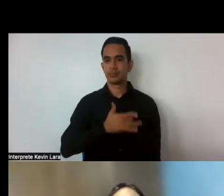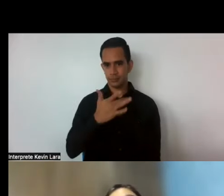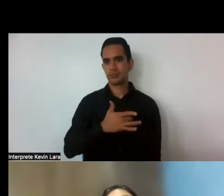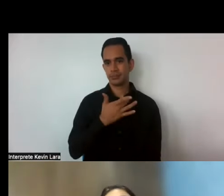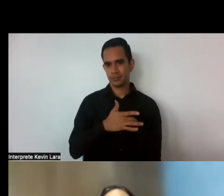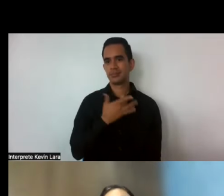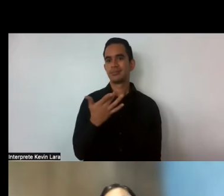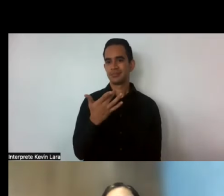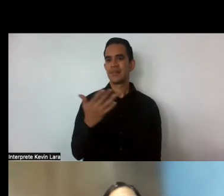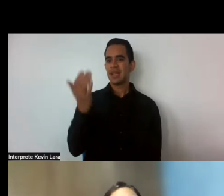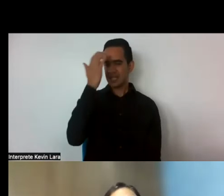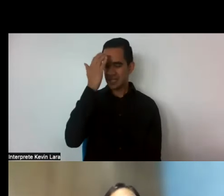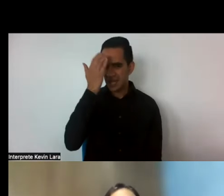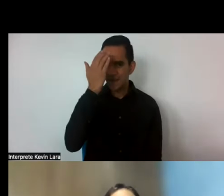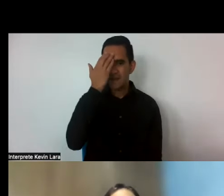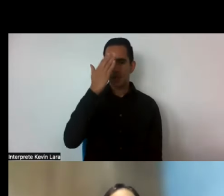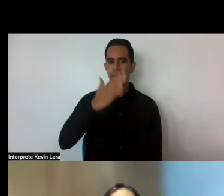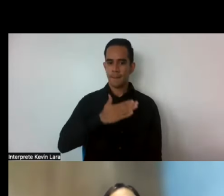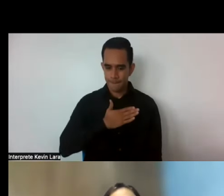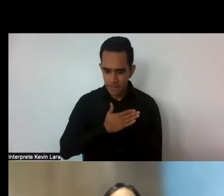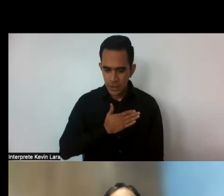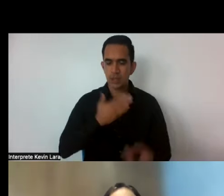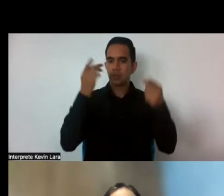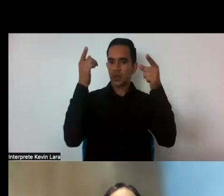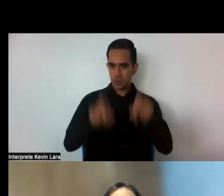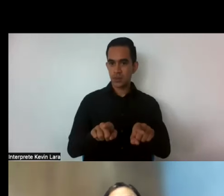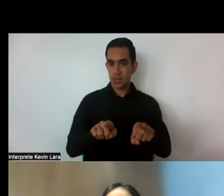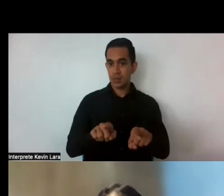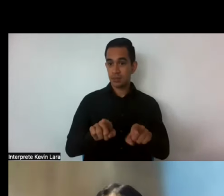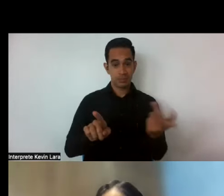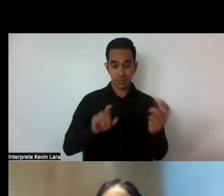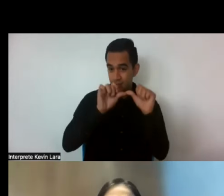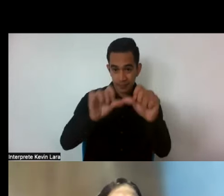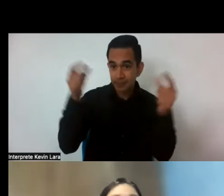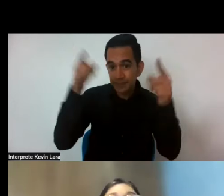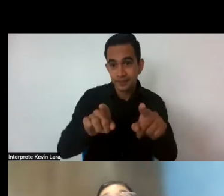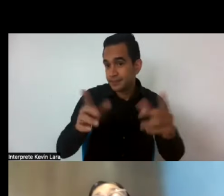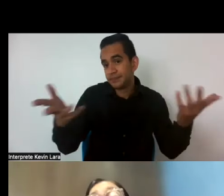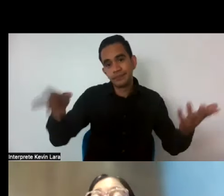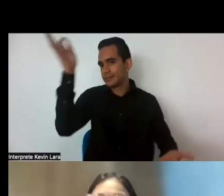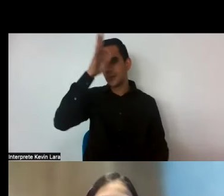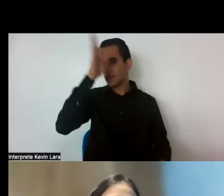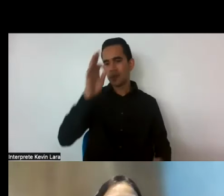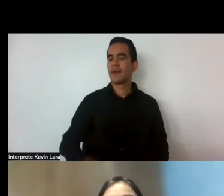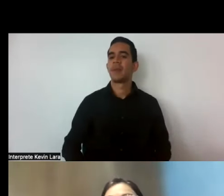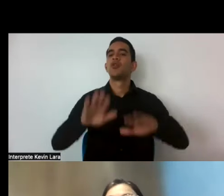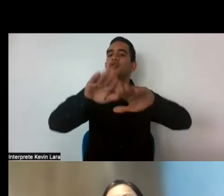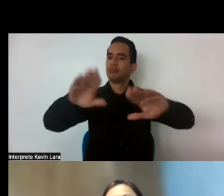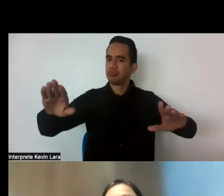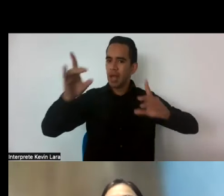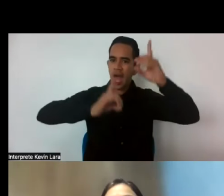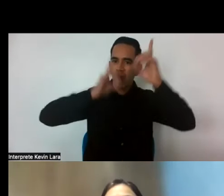la emoción, que no siempre lo podemos hacer. ¿Vale? ¿Alguna pregunta hasta el momento? ¿Algo adicional que